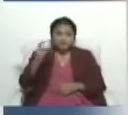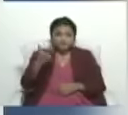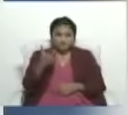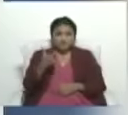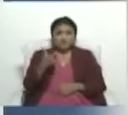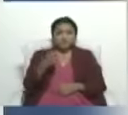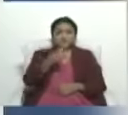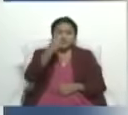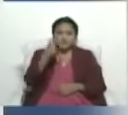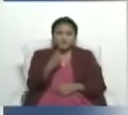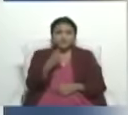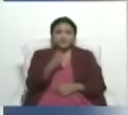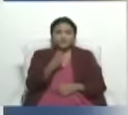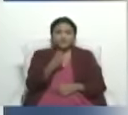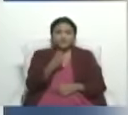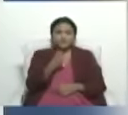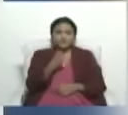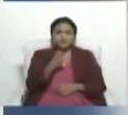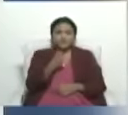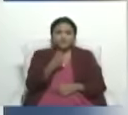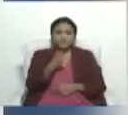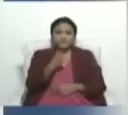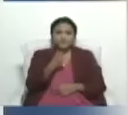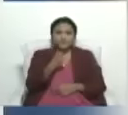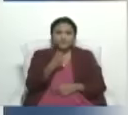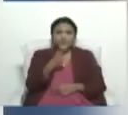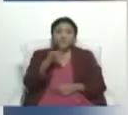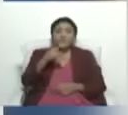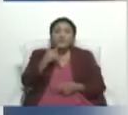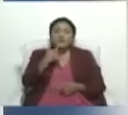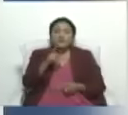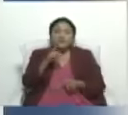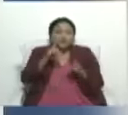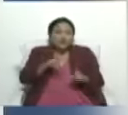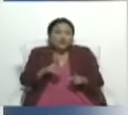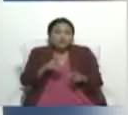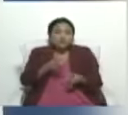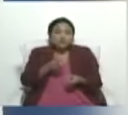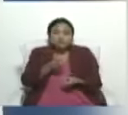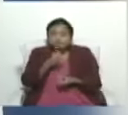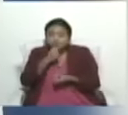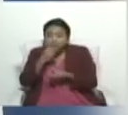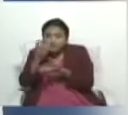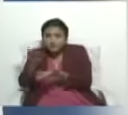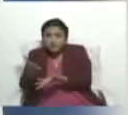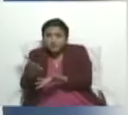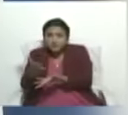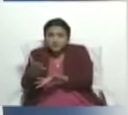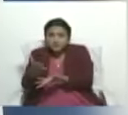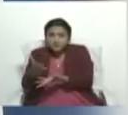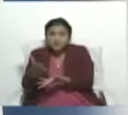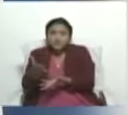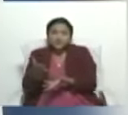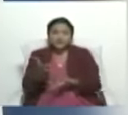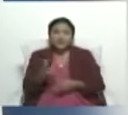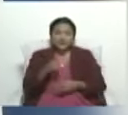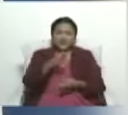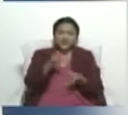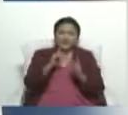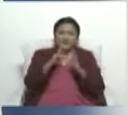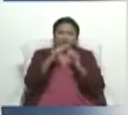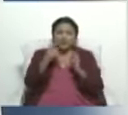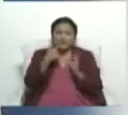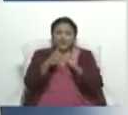nosotros, centralmente nos abordaron, y bueno, bajo las circunstancias, lo que se había hablado, lo que se había cuadrado, yo doy la declaración, que es la que después doy a